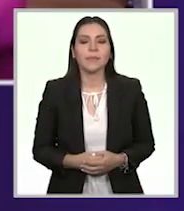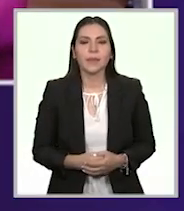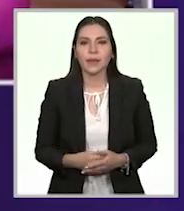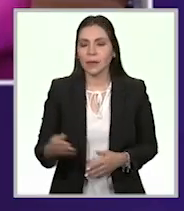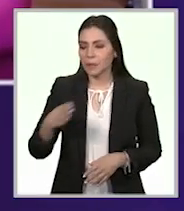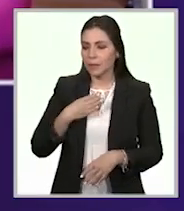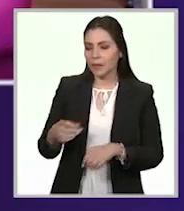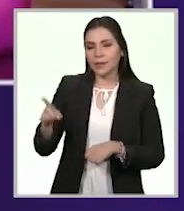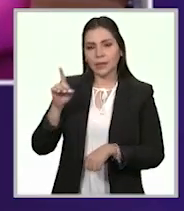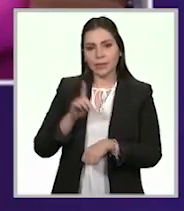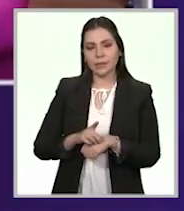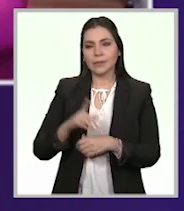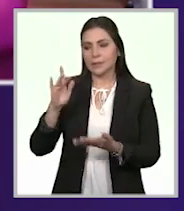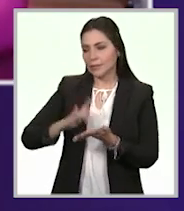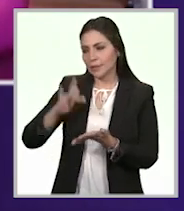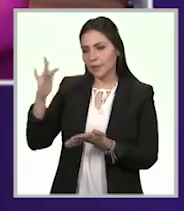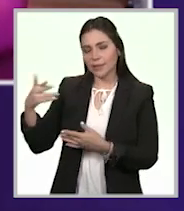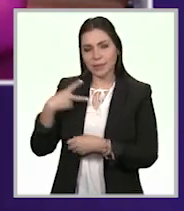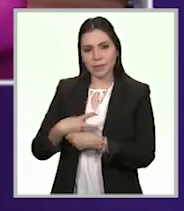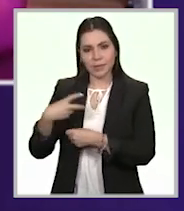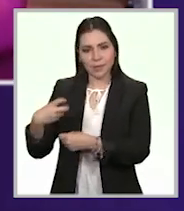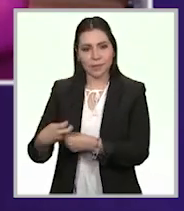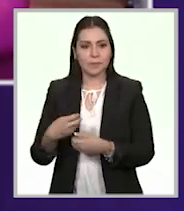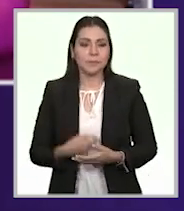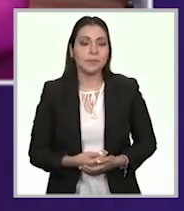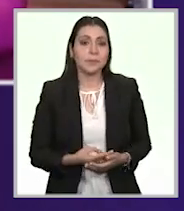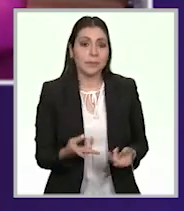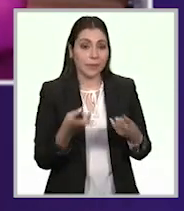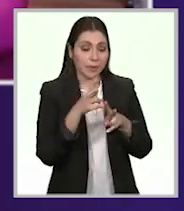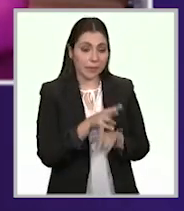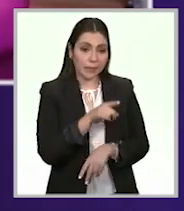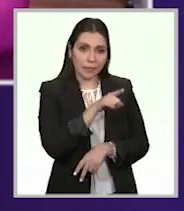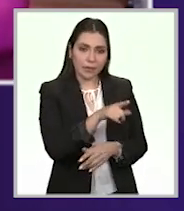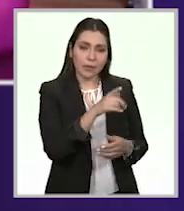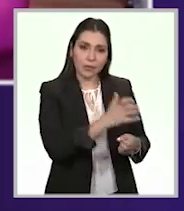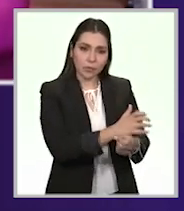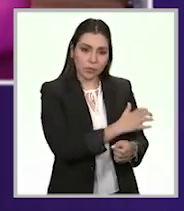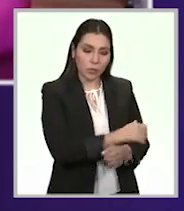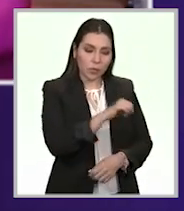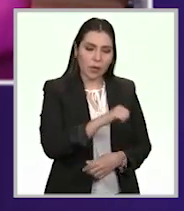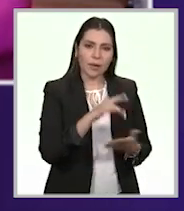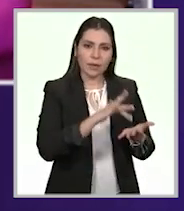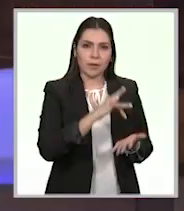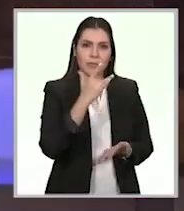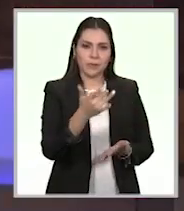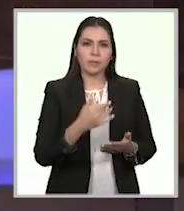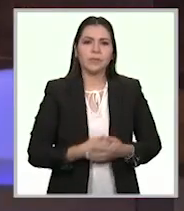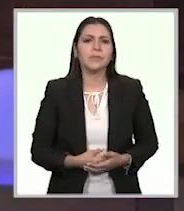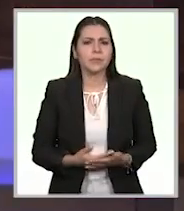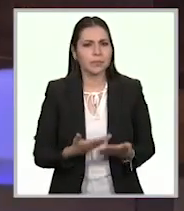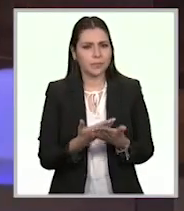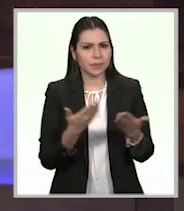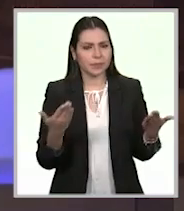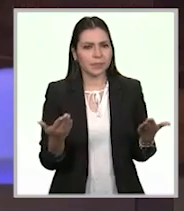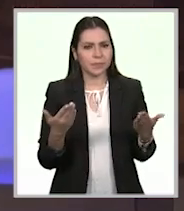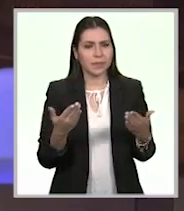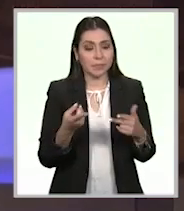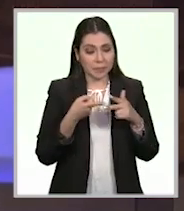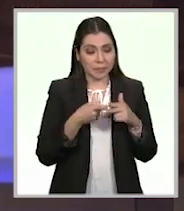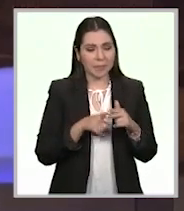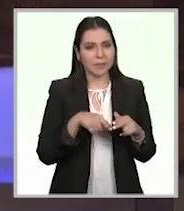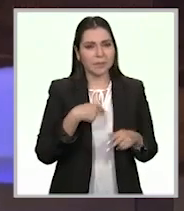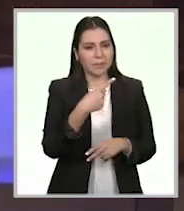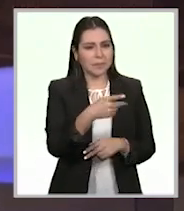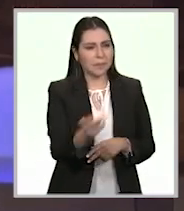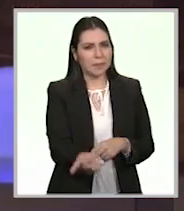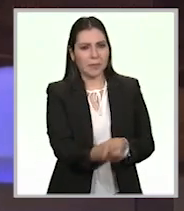Hola, muy buenos días, Francisco. Muchas gracias por la invitación. Al contrario, muchas gracias por acompañarnos. Ana María, permítame comenzar la plática